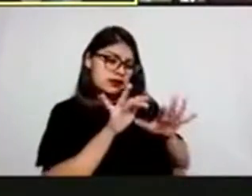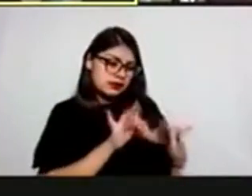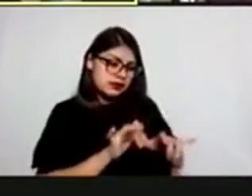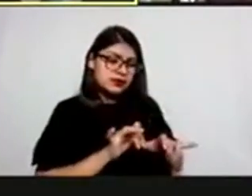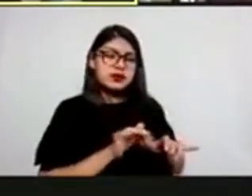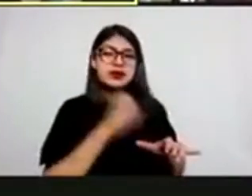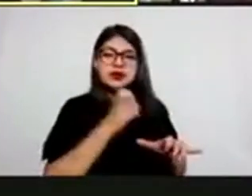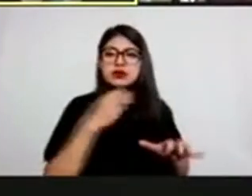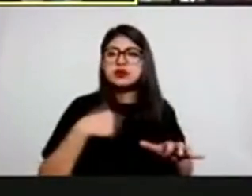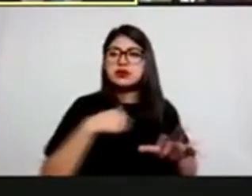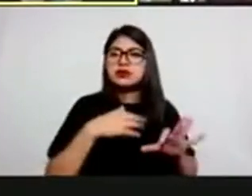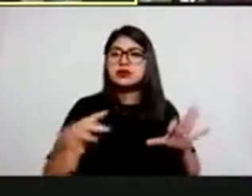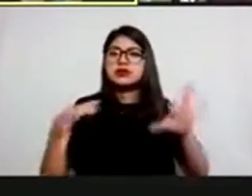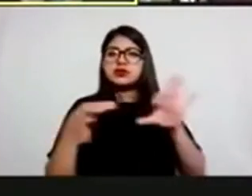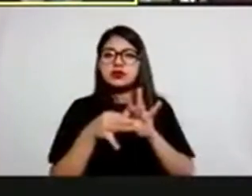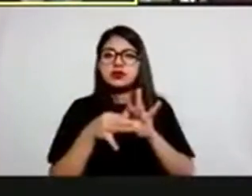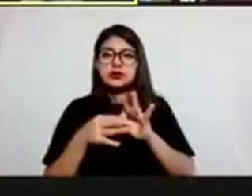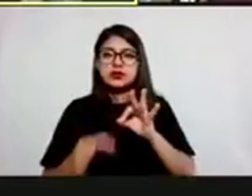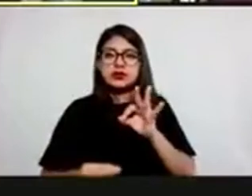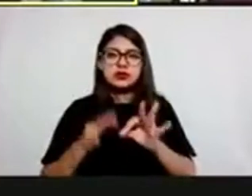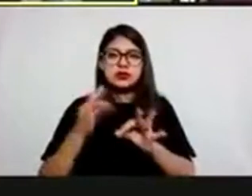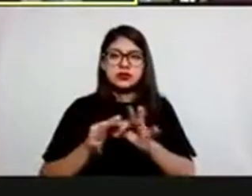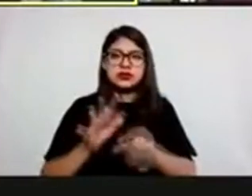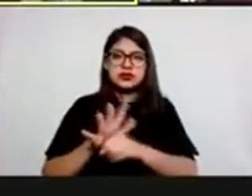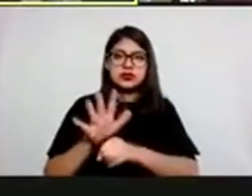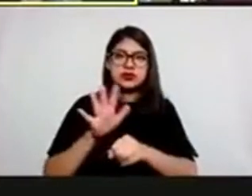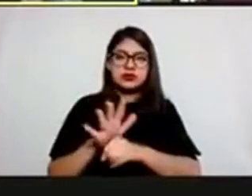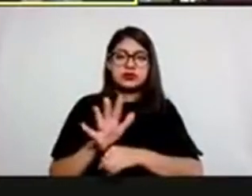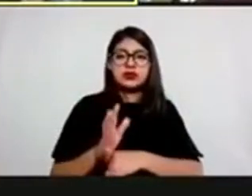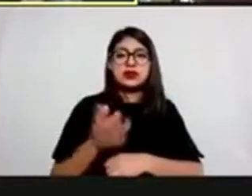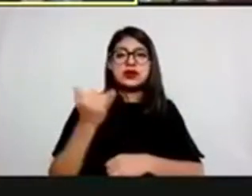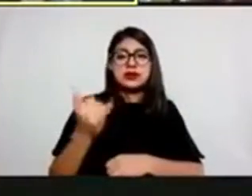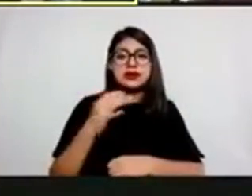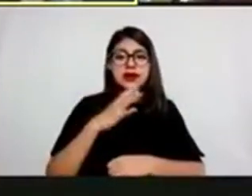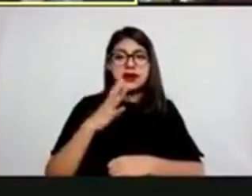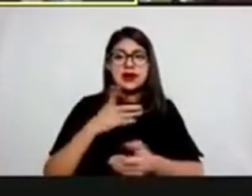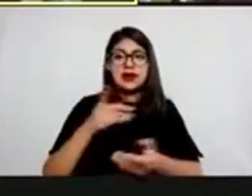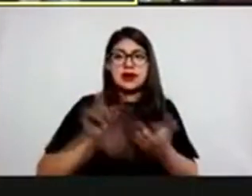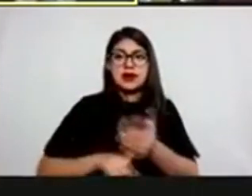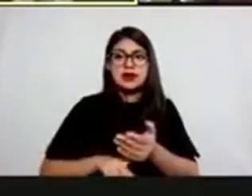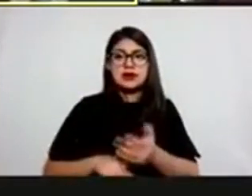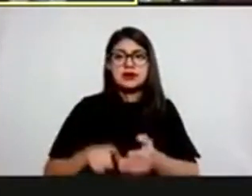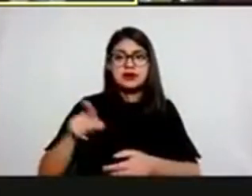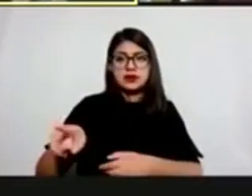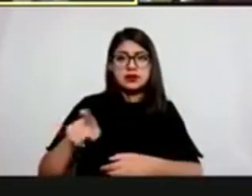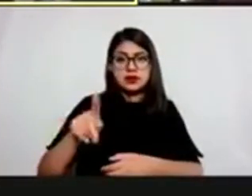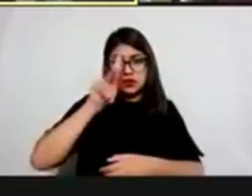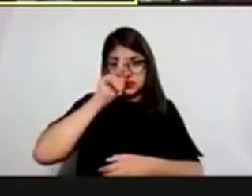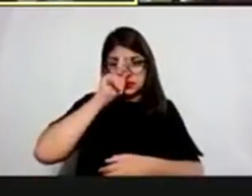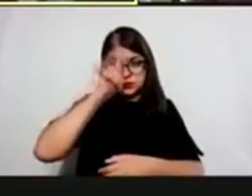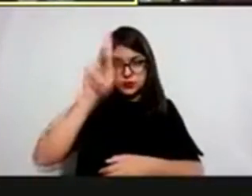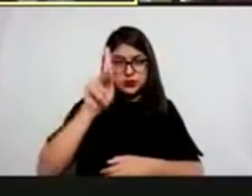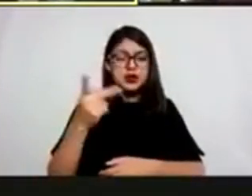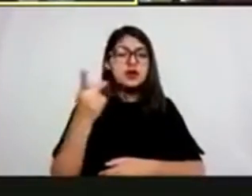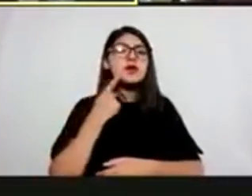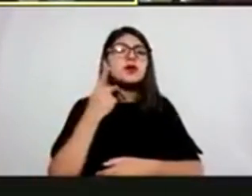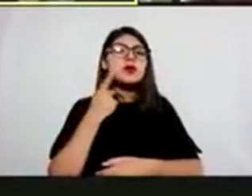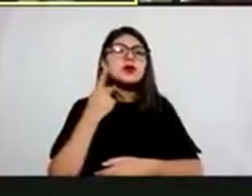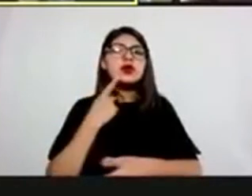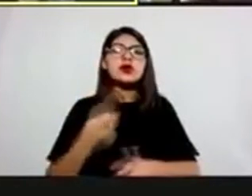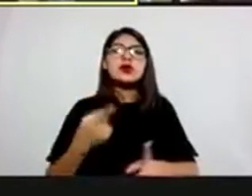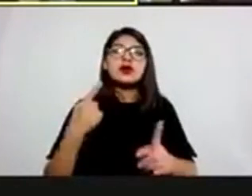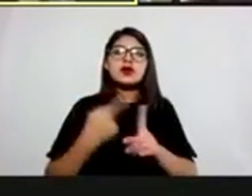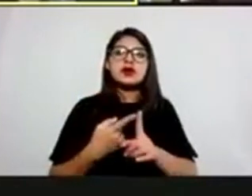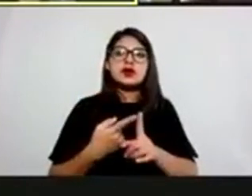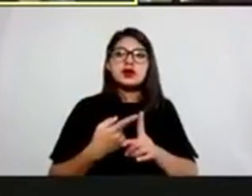Pleno, se actualiza la violencia política en razón de género en contra